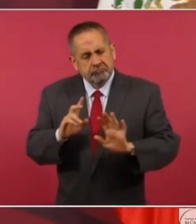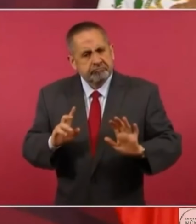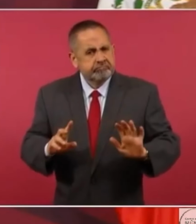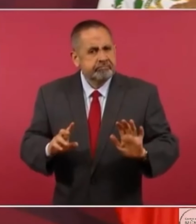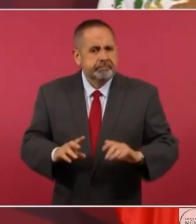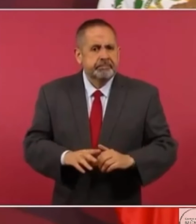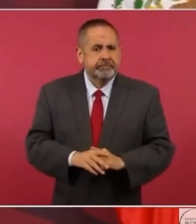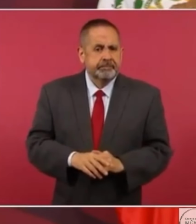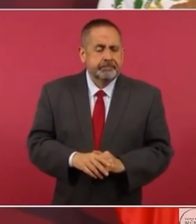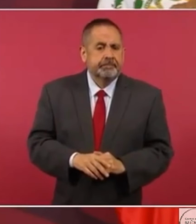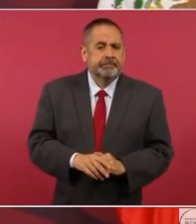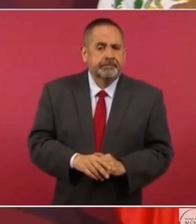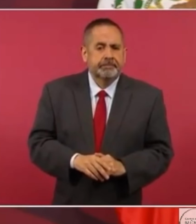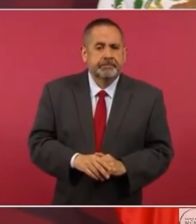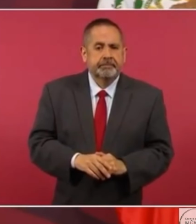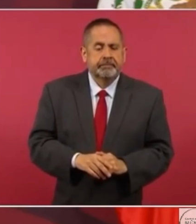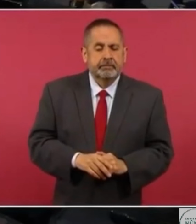pero